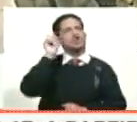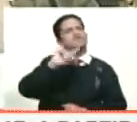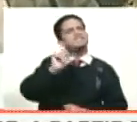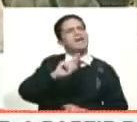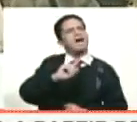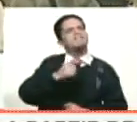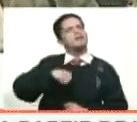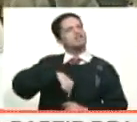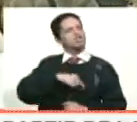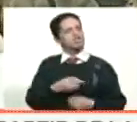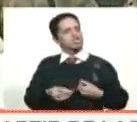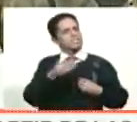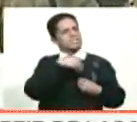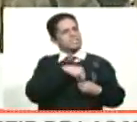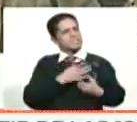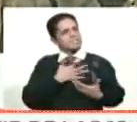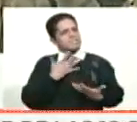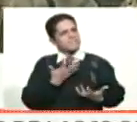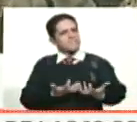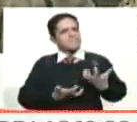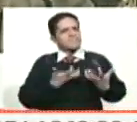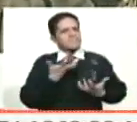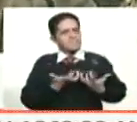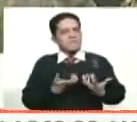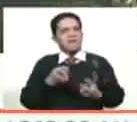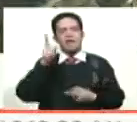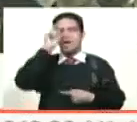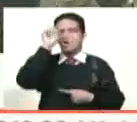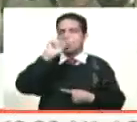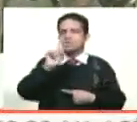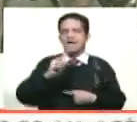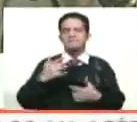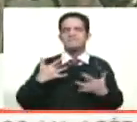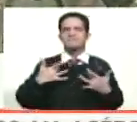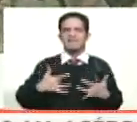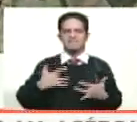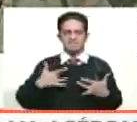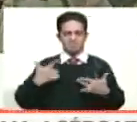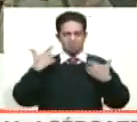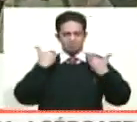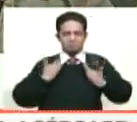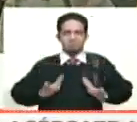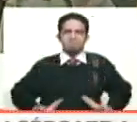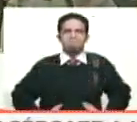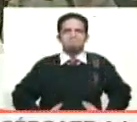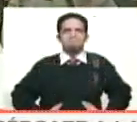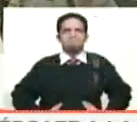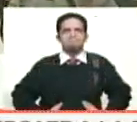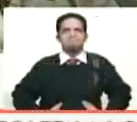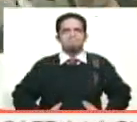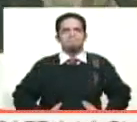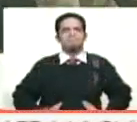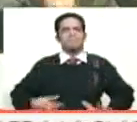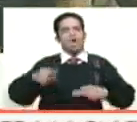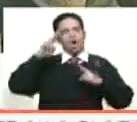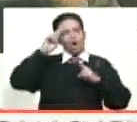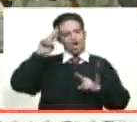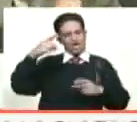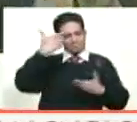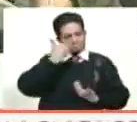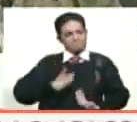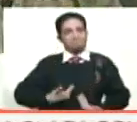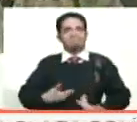que llevamos en el corazón. No saben que sentimos este uniforme con el honor de ser el uniforme